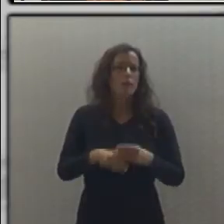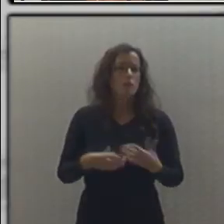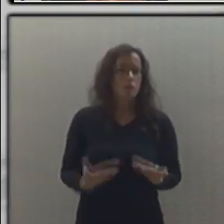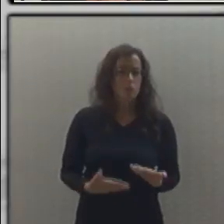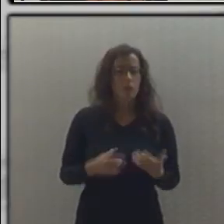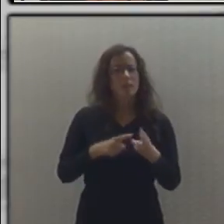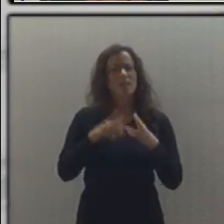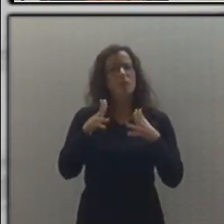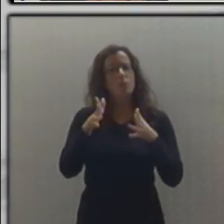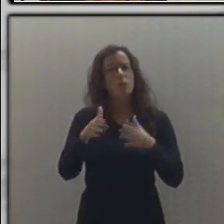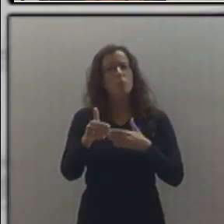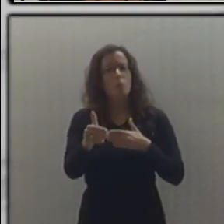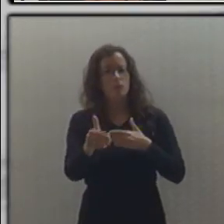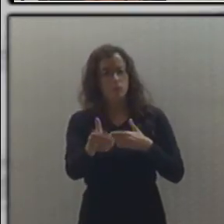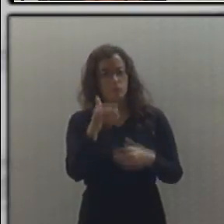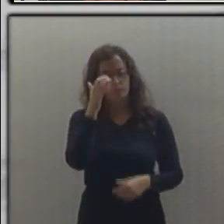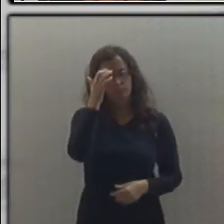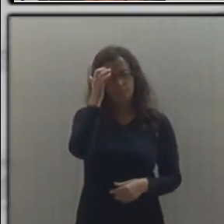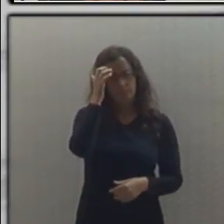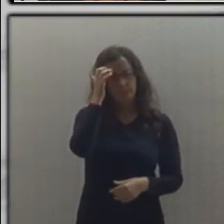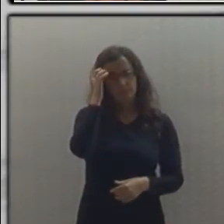es recomendable?